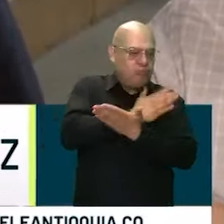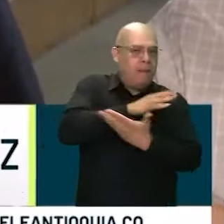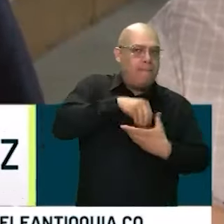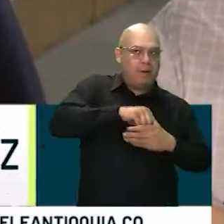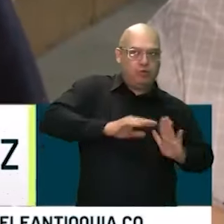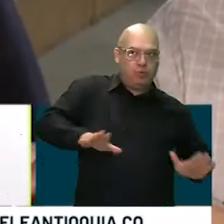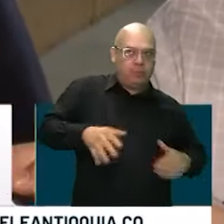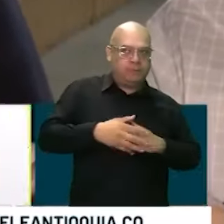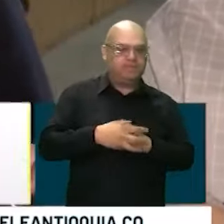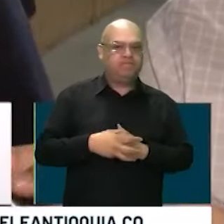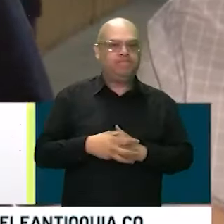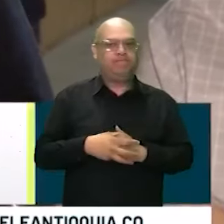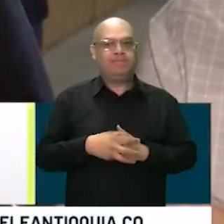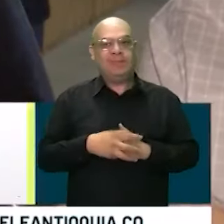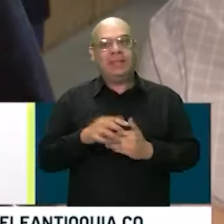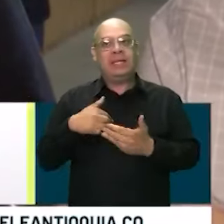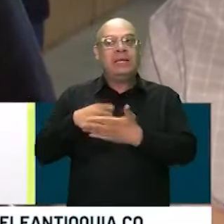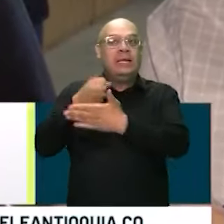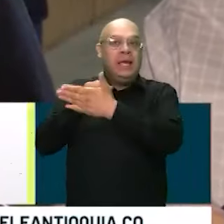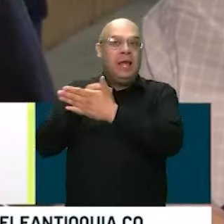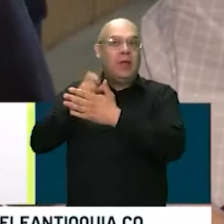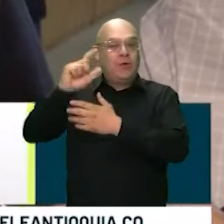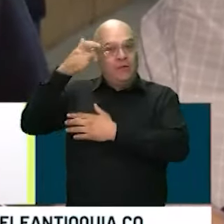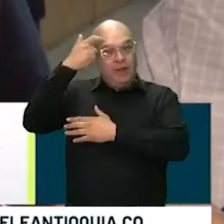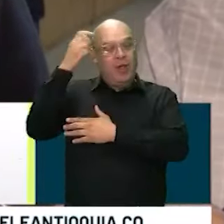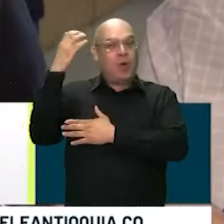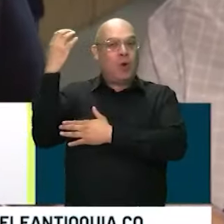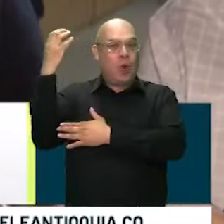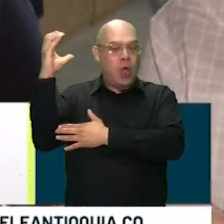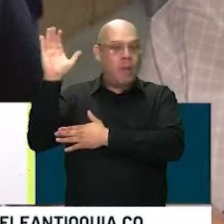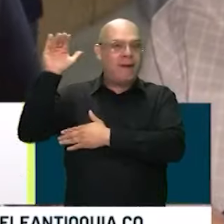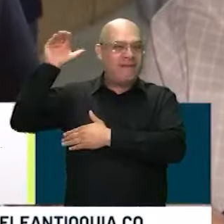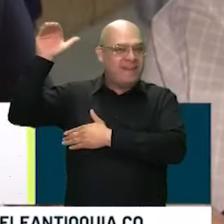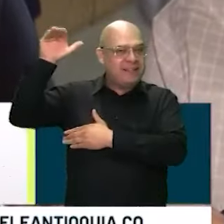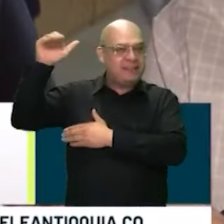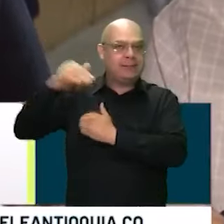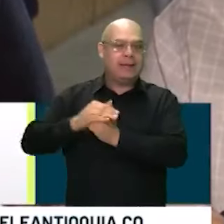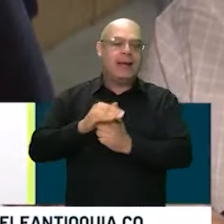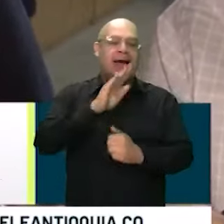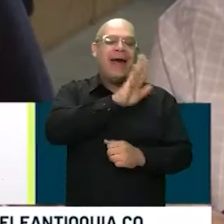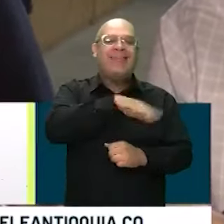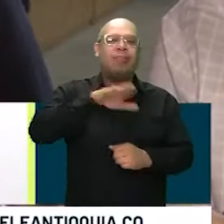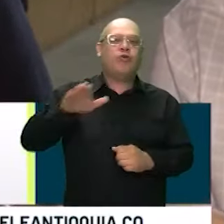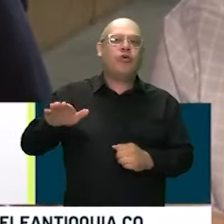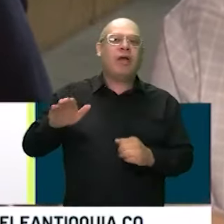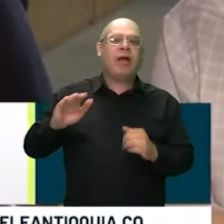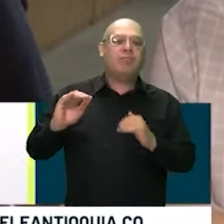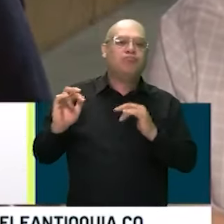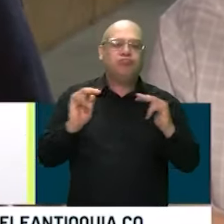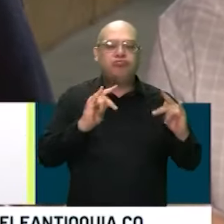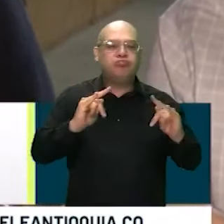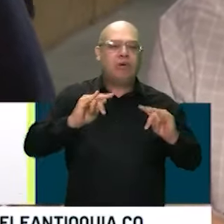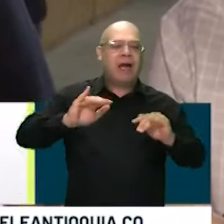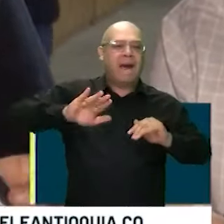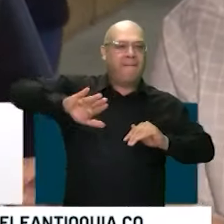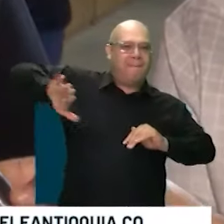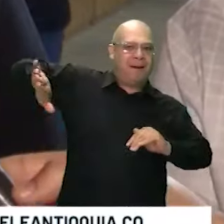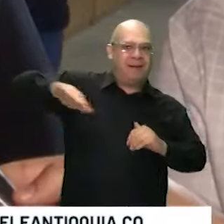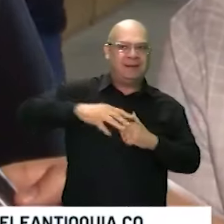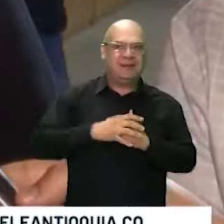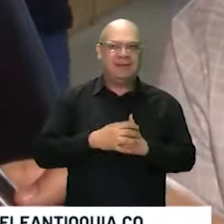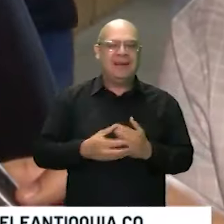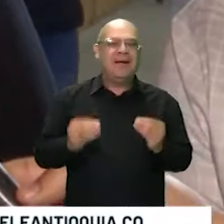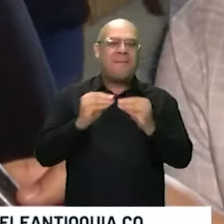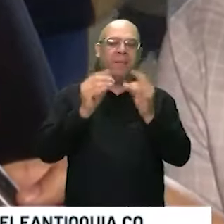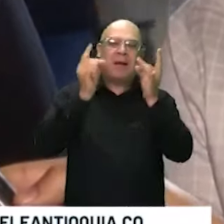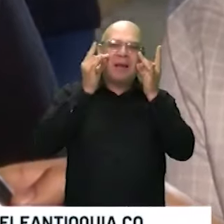por eso insistimos al gobierno nacional que por favor Antioquia lo saque del cese al fuego. Eso no ha hecho más que agravar las condiciones